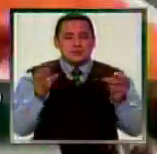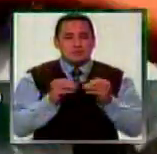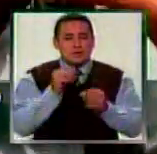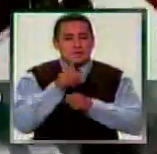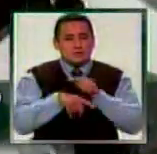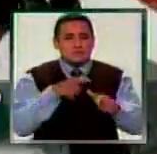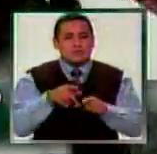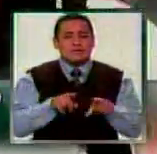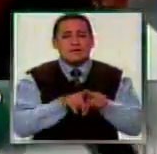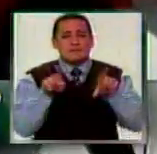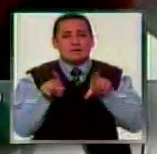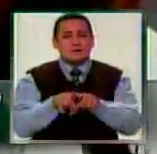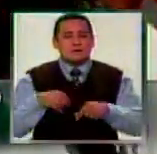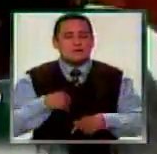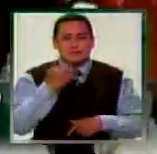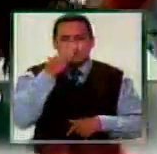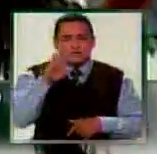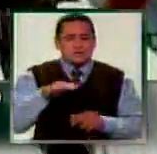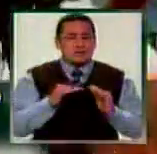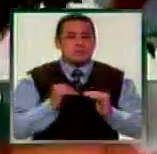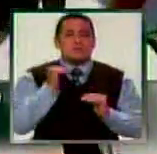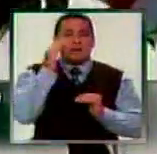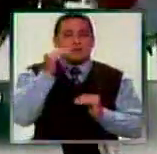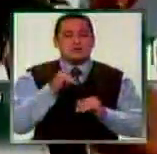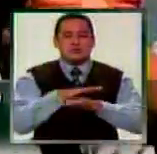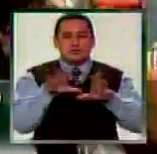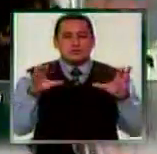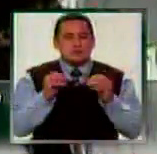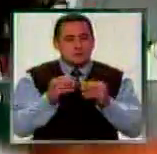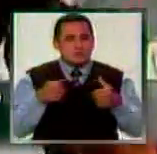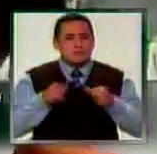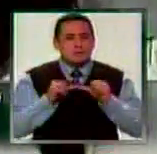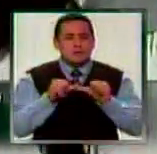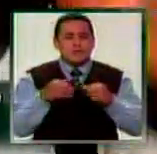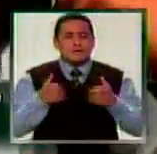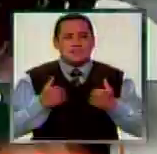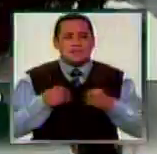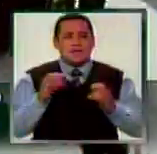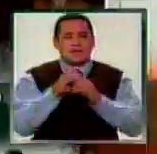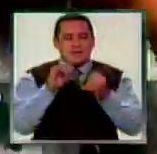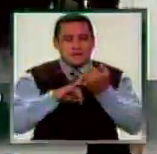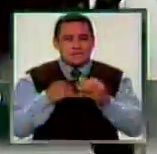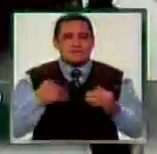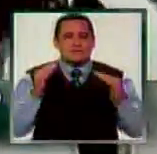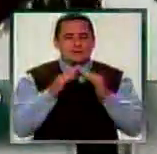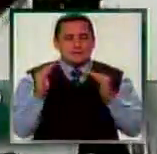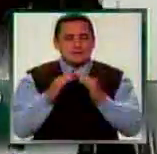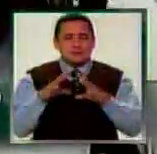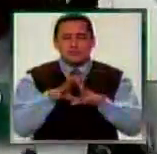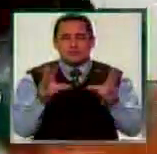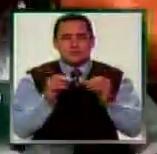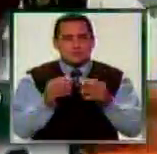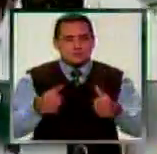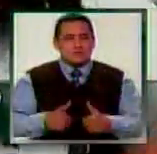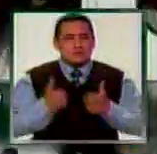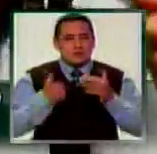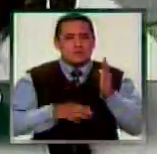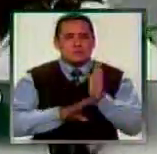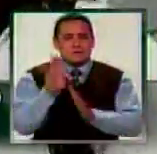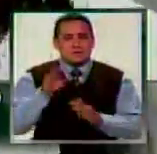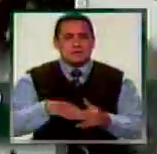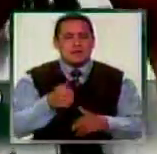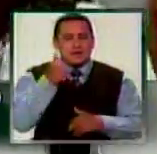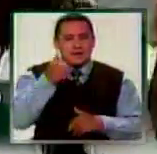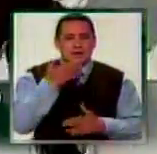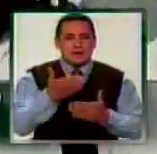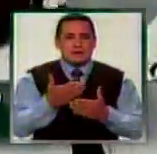ciudadanos, tanto de menor y mayor, somos y vamos a tener ese gas en nuestras casas, en nuestras viviendas y nos va a llevar al progreso. ¡Arriba Con